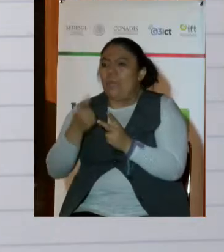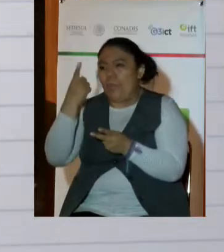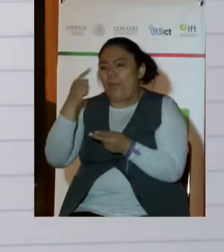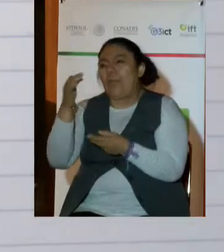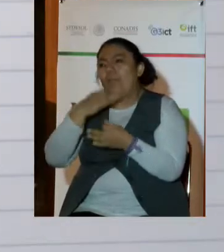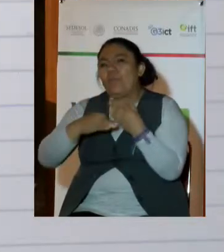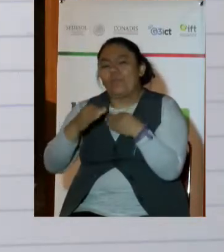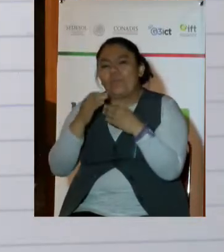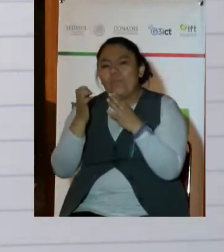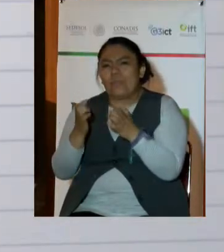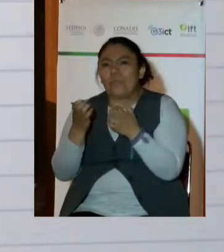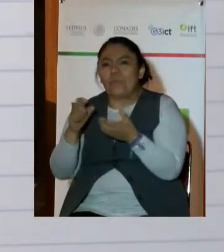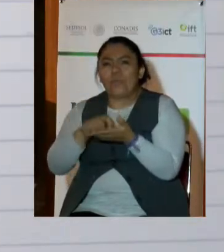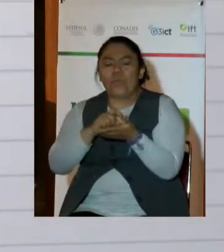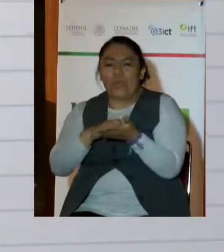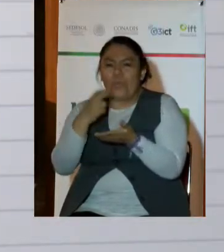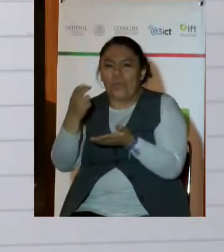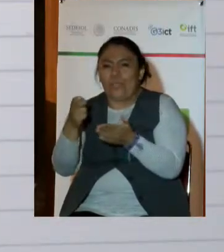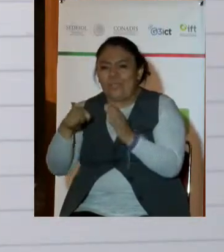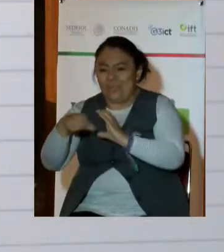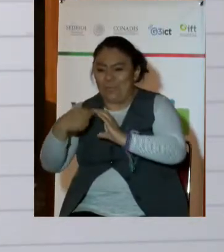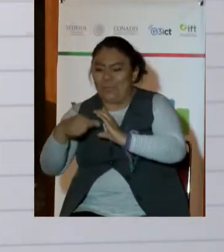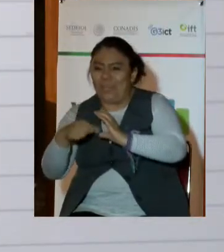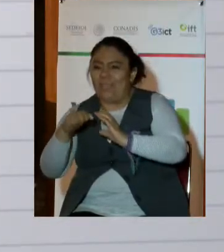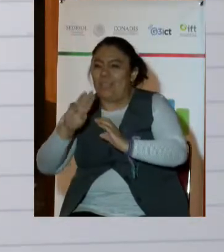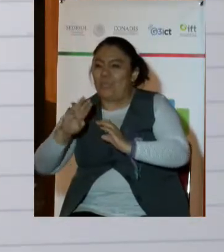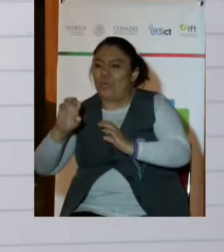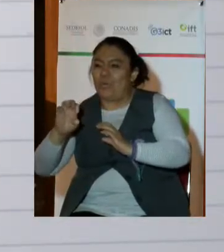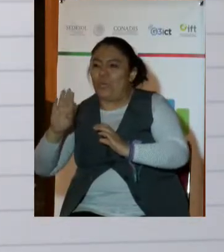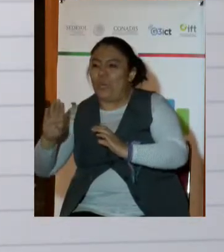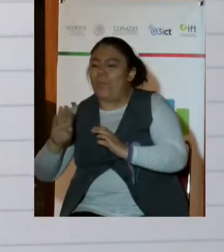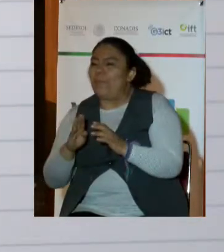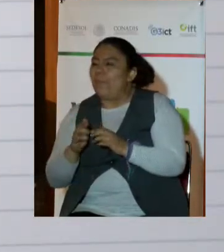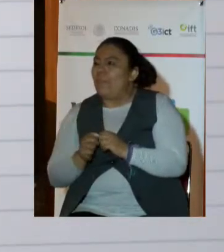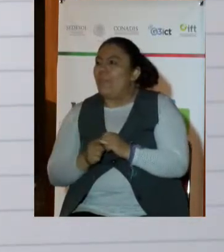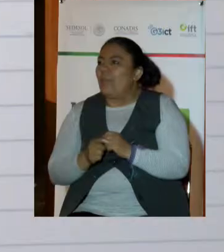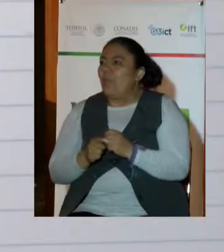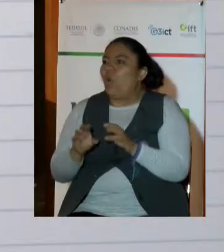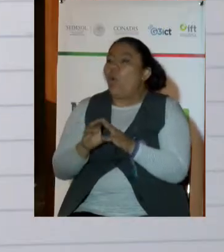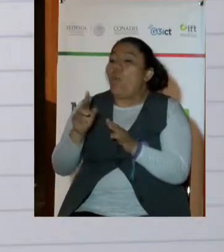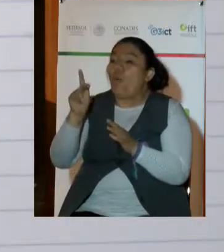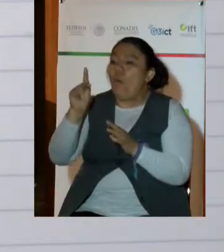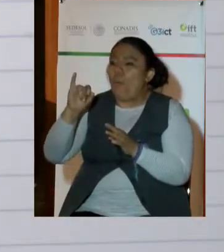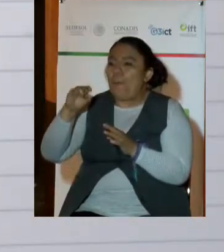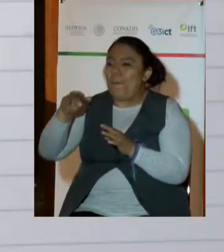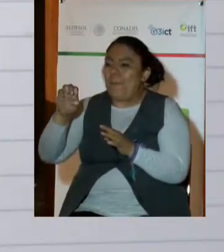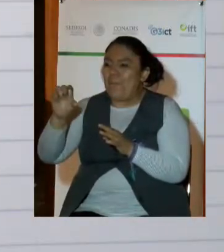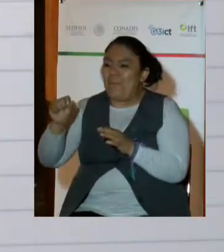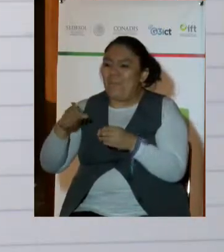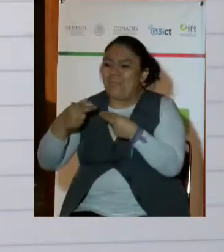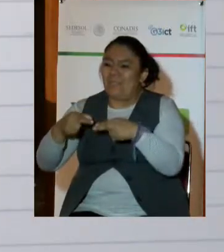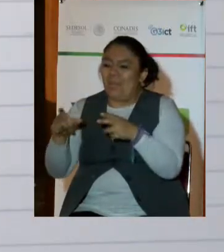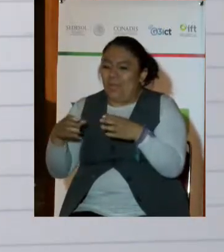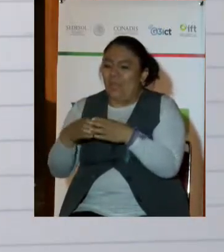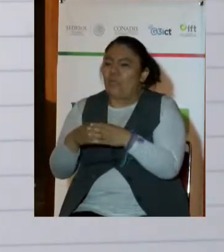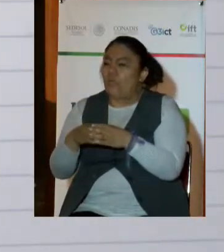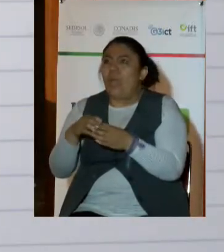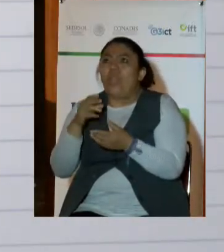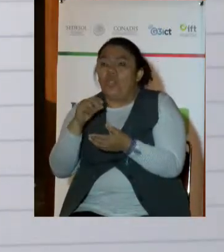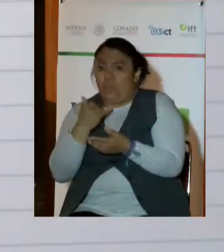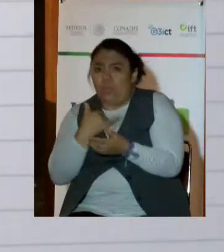ser accesible porque yo lo sé hacer, ¿no? Entonces, tenemos que crear esta cultura de, como decían desde el principio, de diseñar